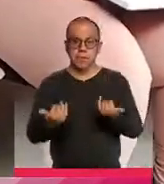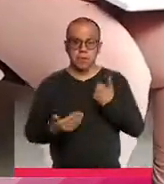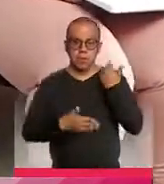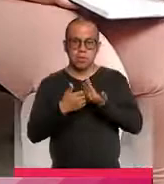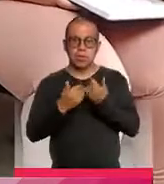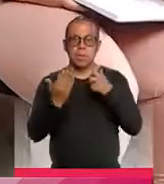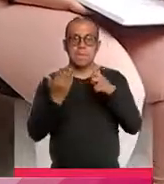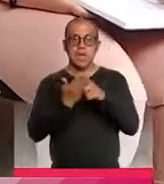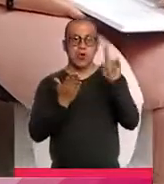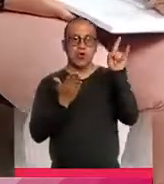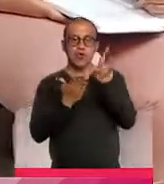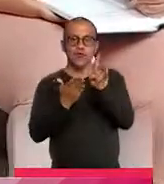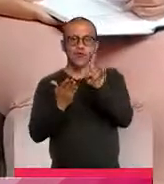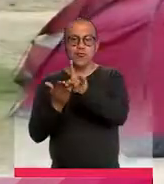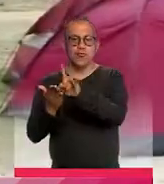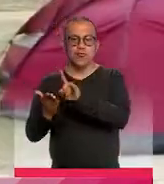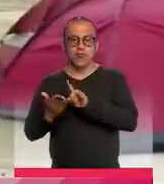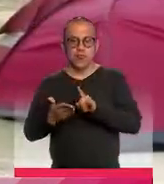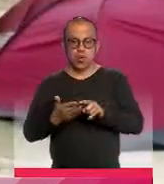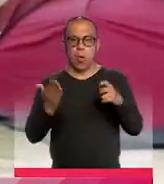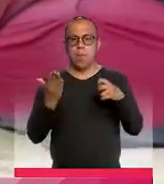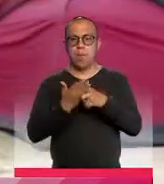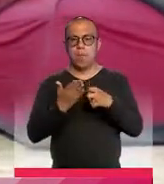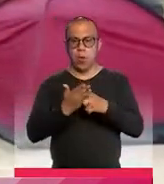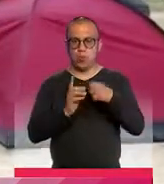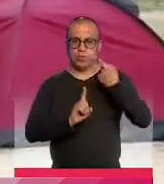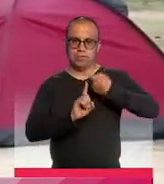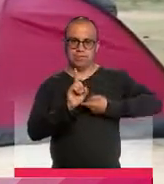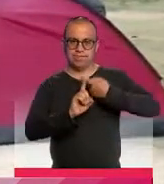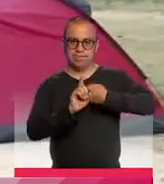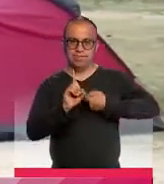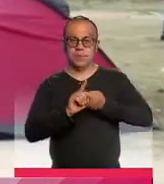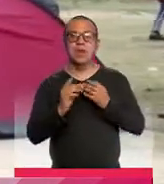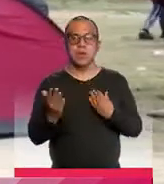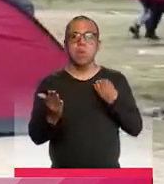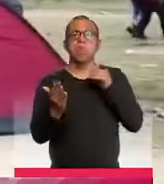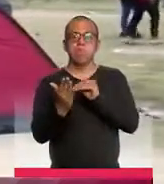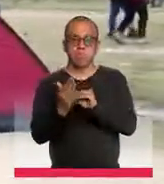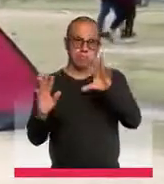consignaciones correspondientes a los bonos de arrendamiento que fueron incluidos en el acuerdo.